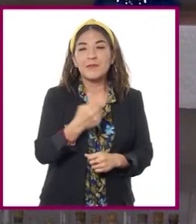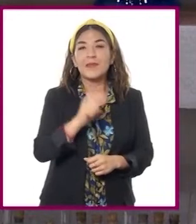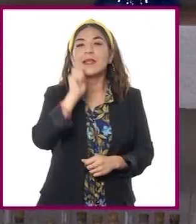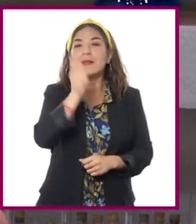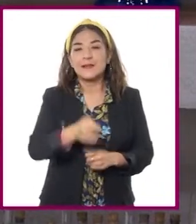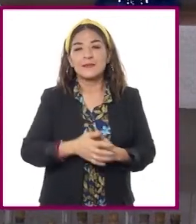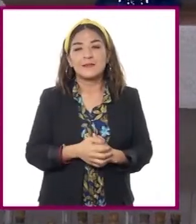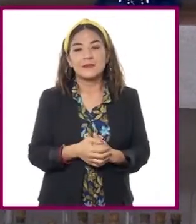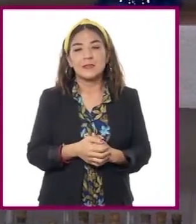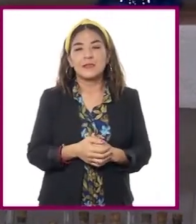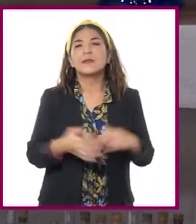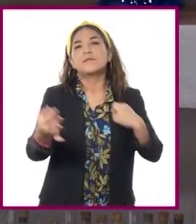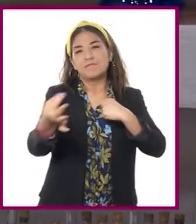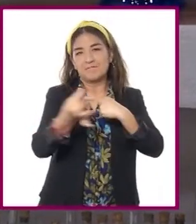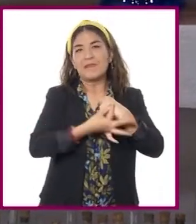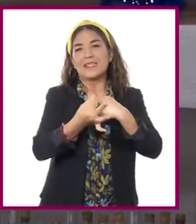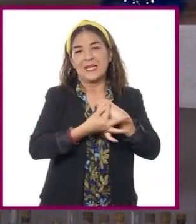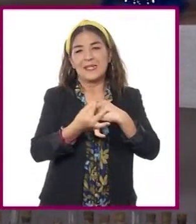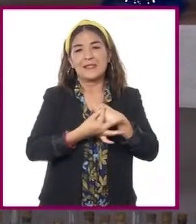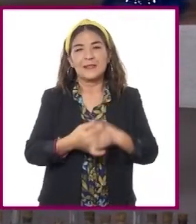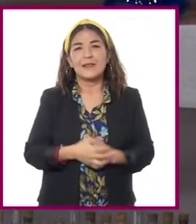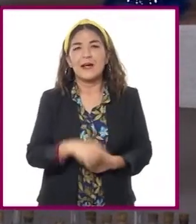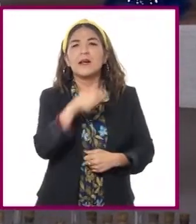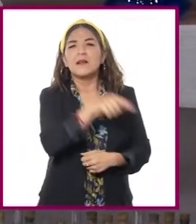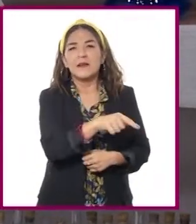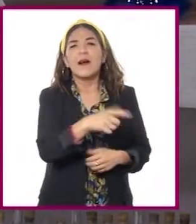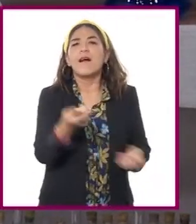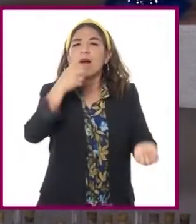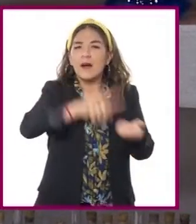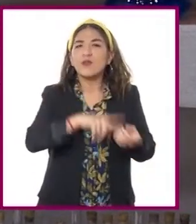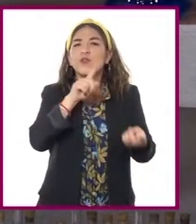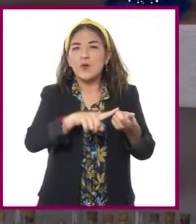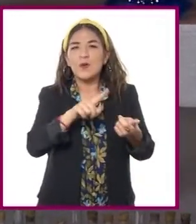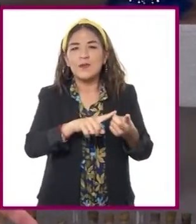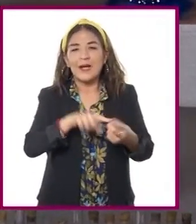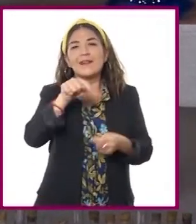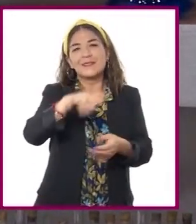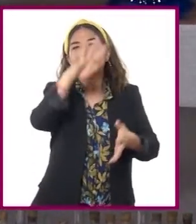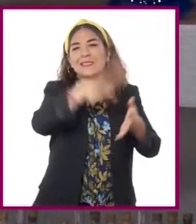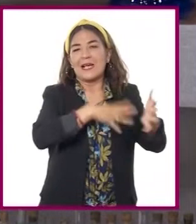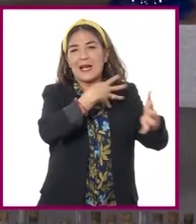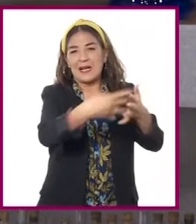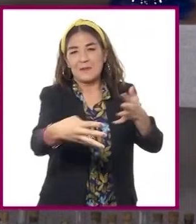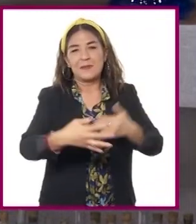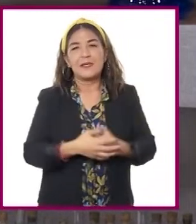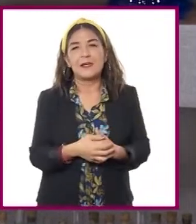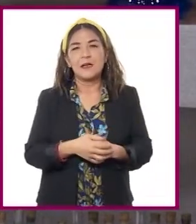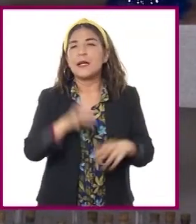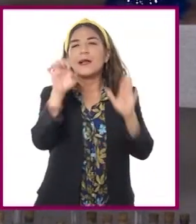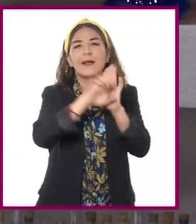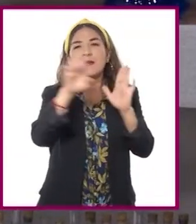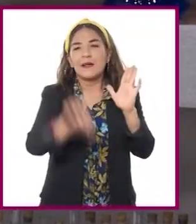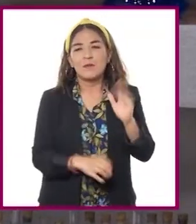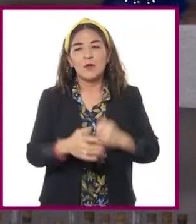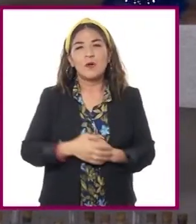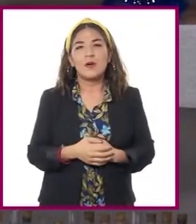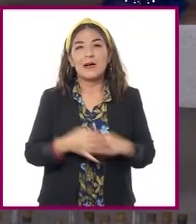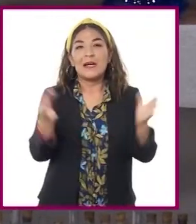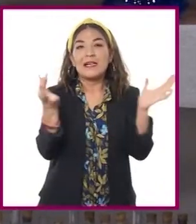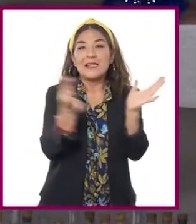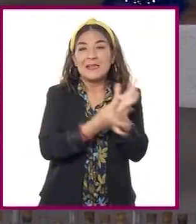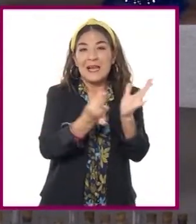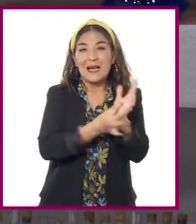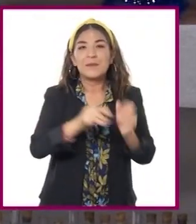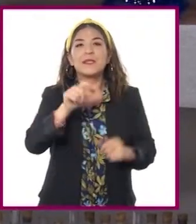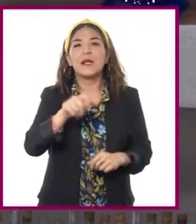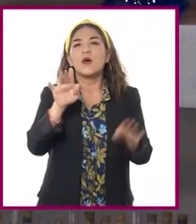por supuesto, el metal. Y está en la parte inferior de la tabla mejor. Por ejemplo, las láminas